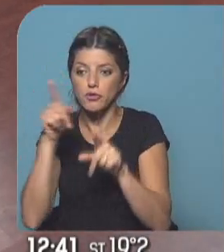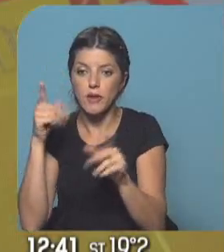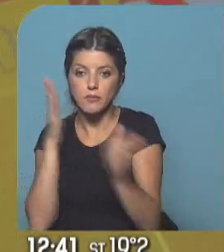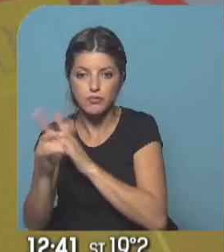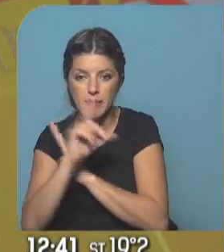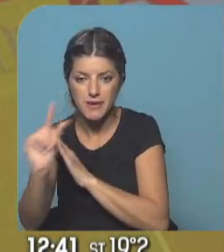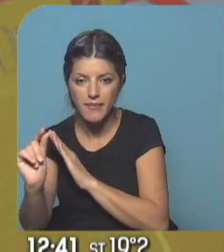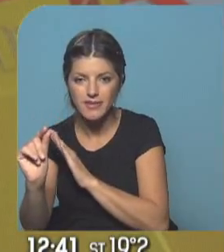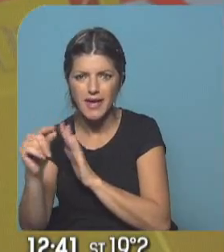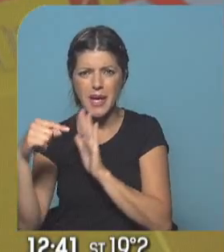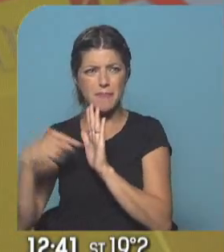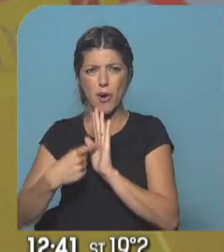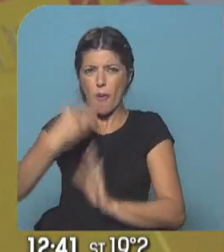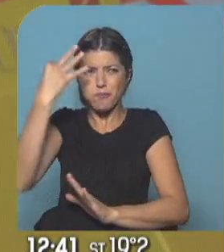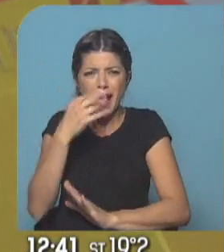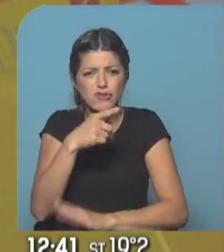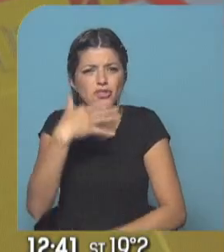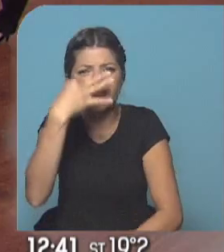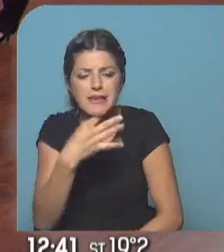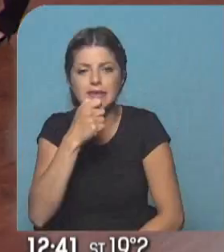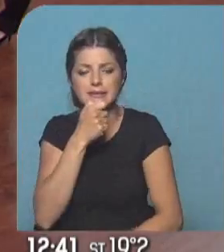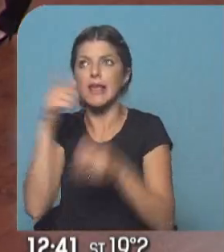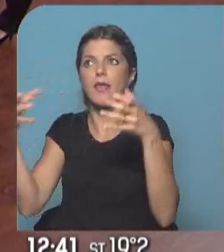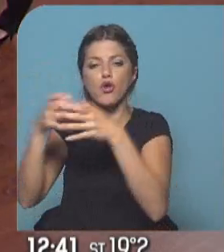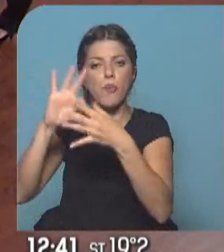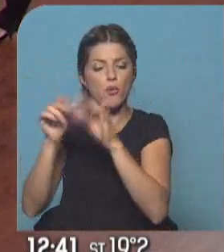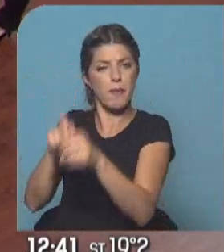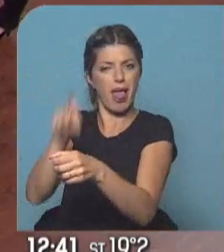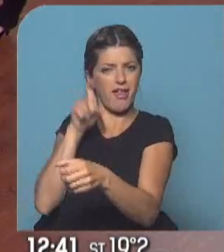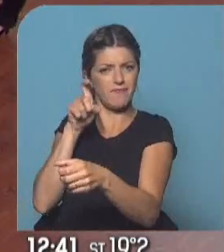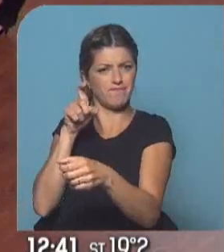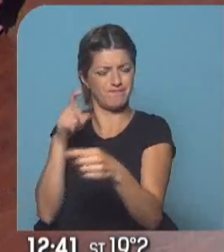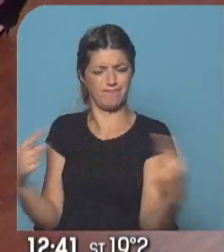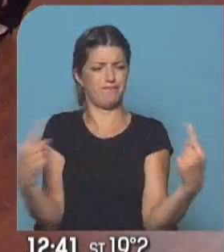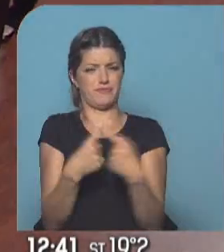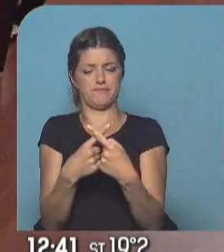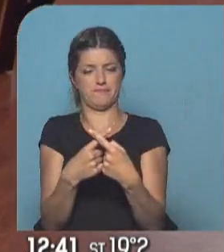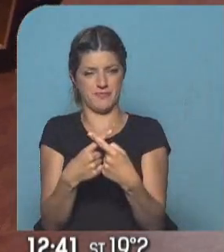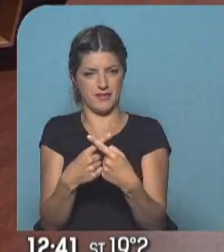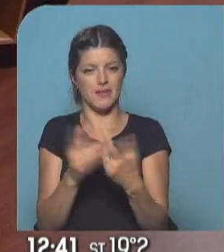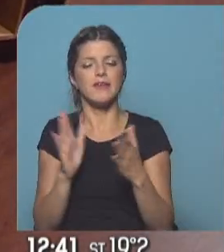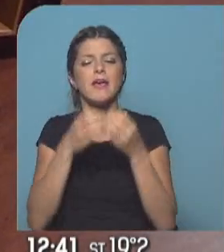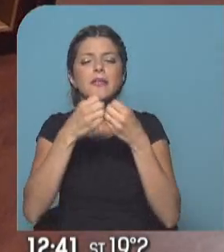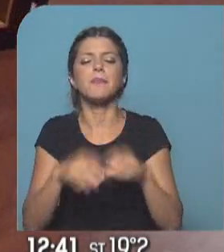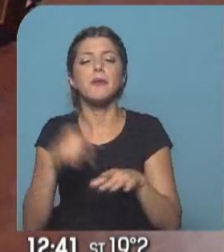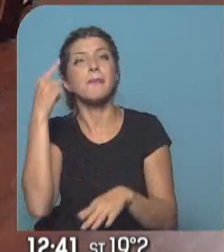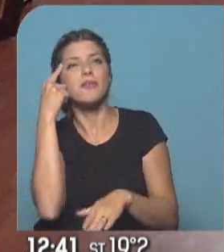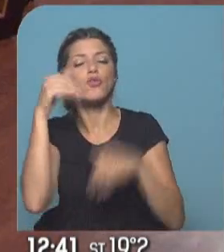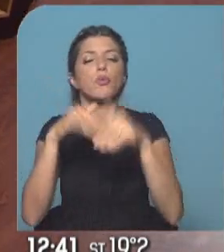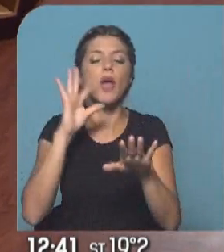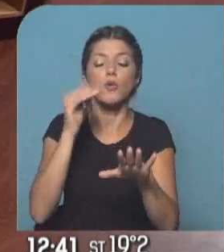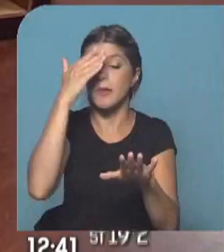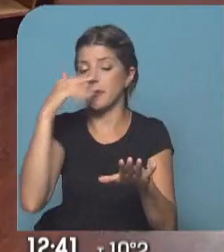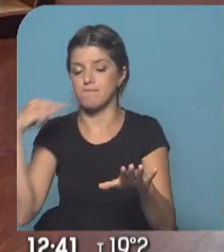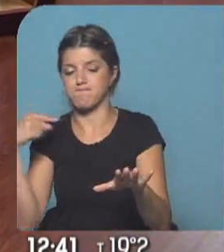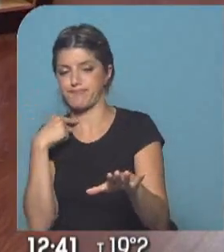de Europa, que no tenían nada que ver entre sí. Es decir, se vota pensando una cosa cuando lo que se resuelve en el referéndum es otra. También hay un